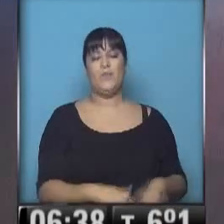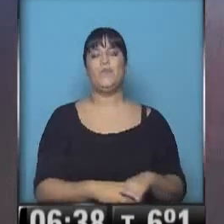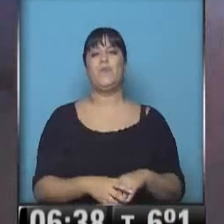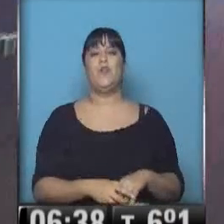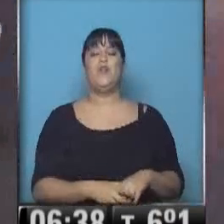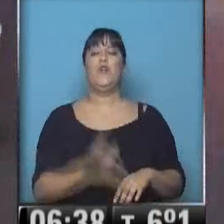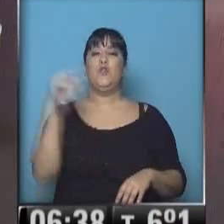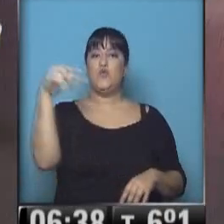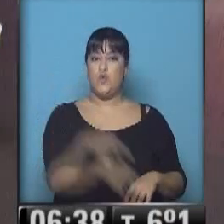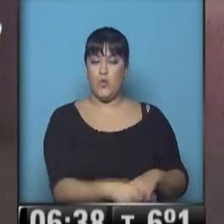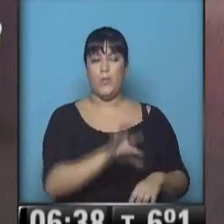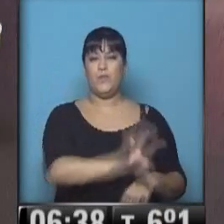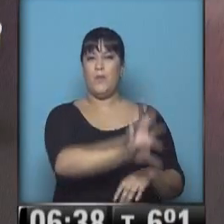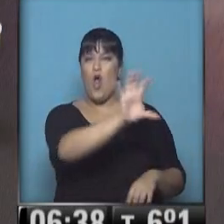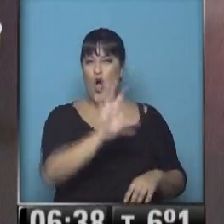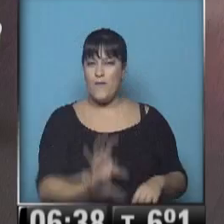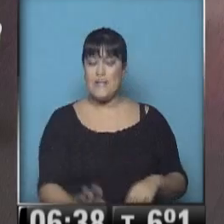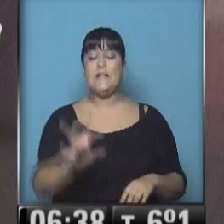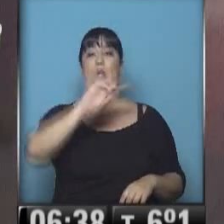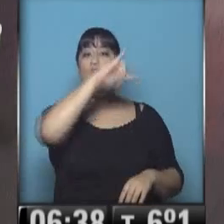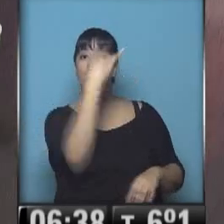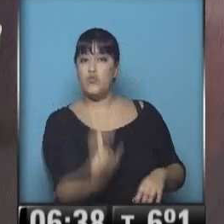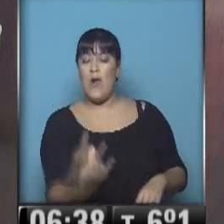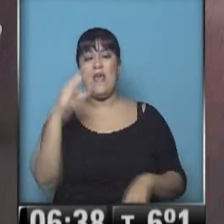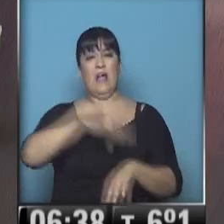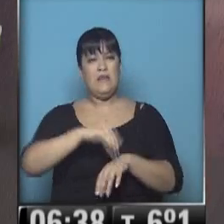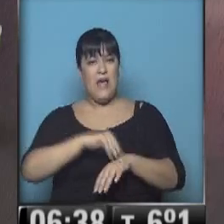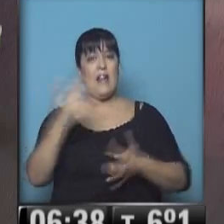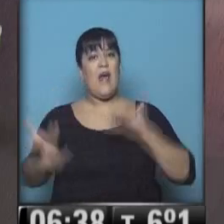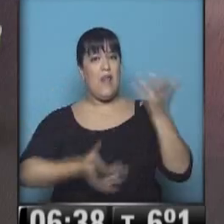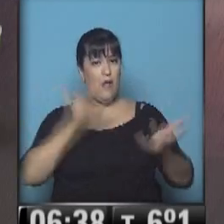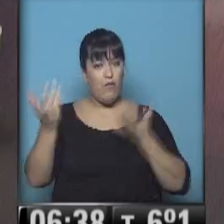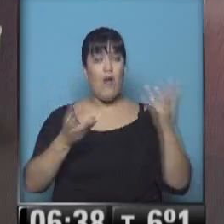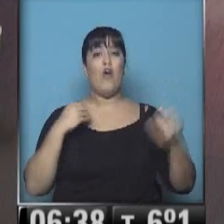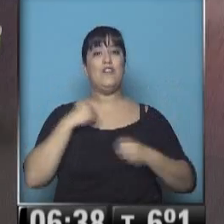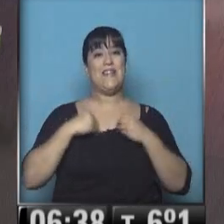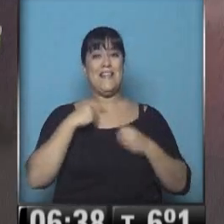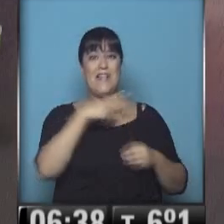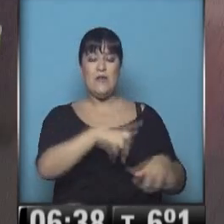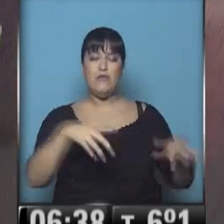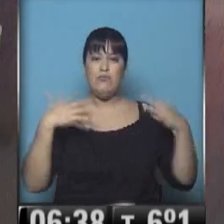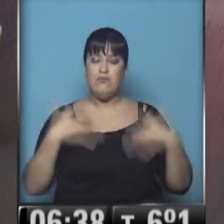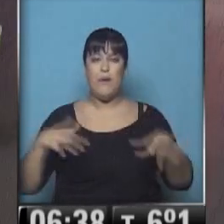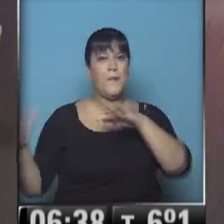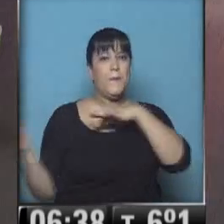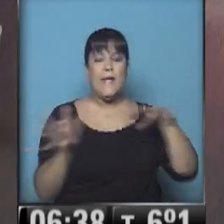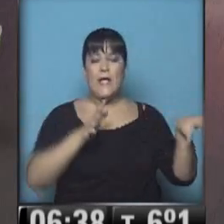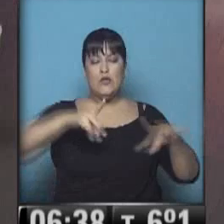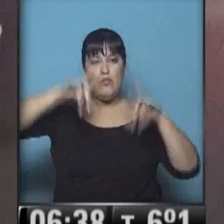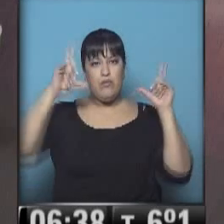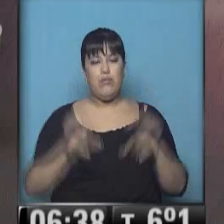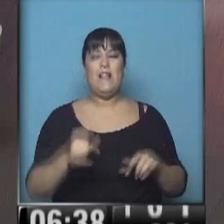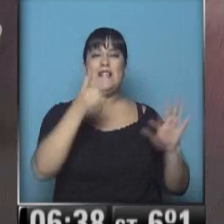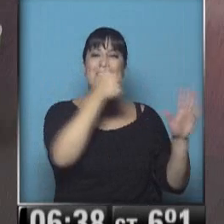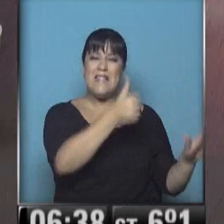región patagónica. Y en Ushuaia, en Tierra del Fuego, la sensación térmica. ¡Ay, el viento! Entre